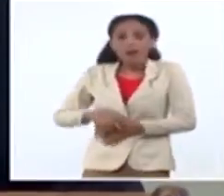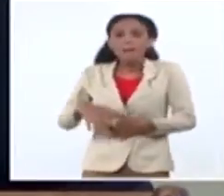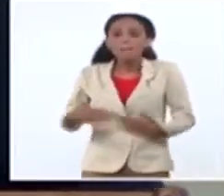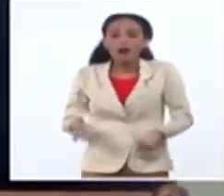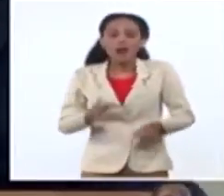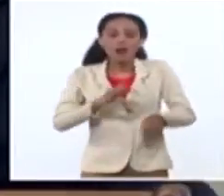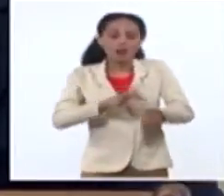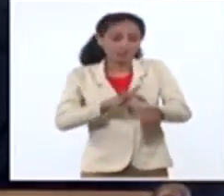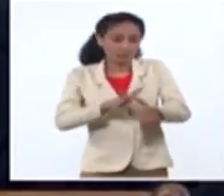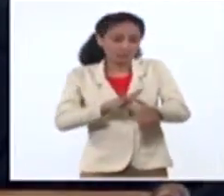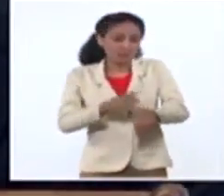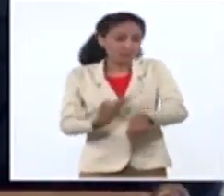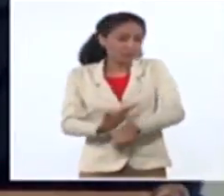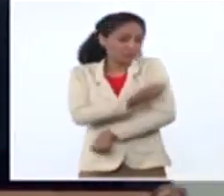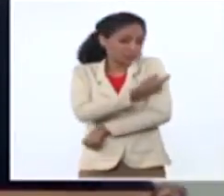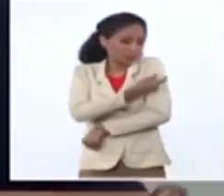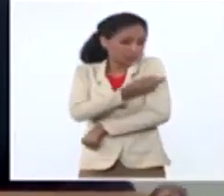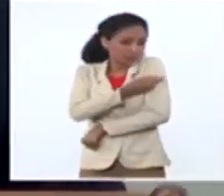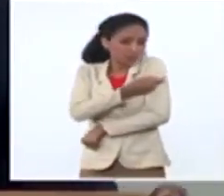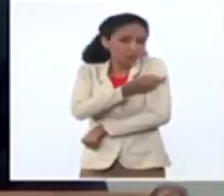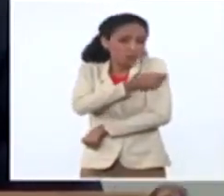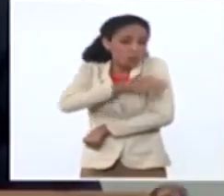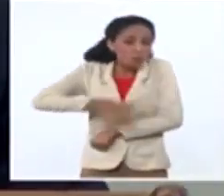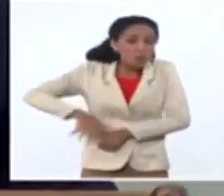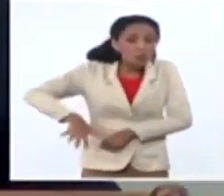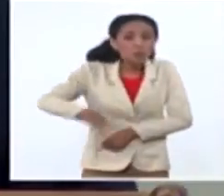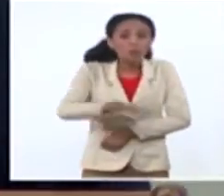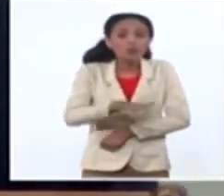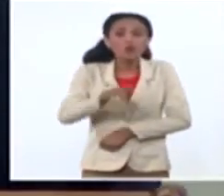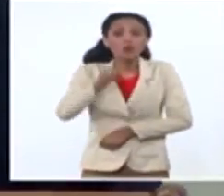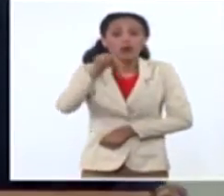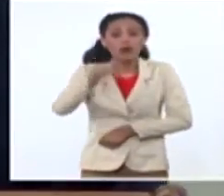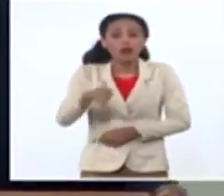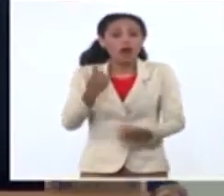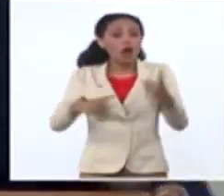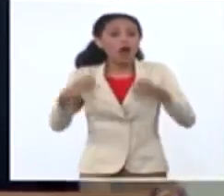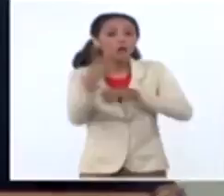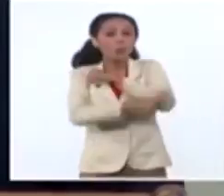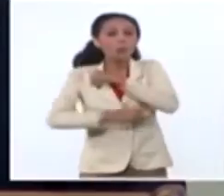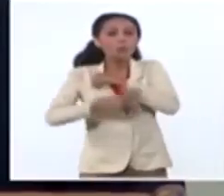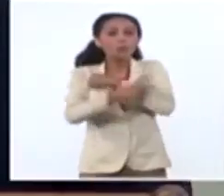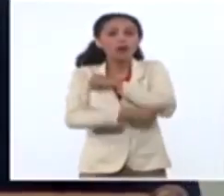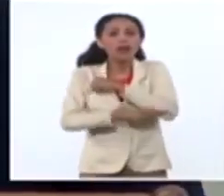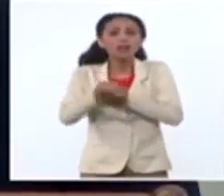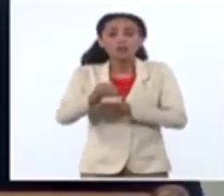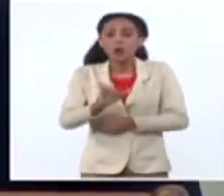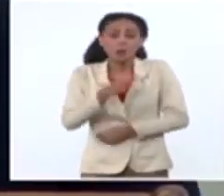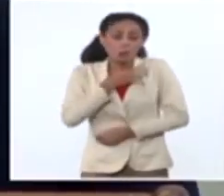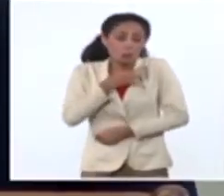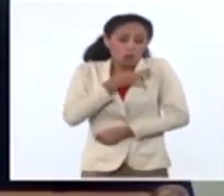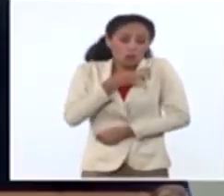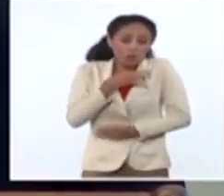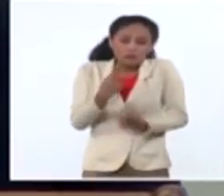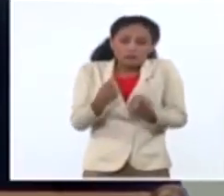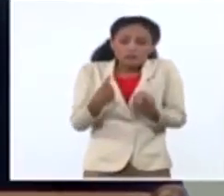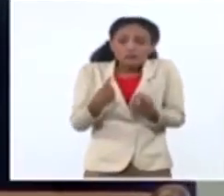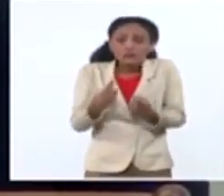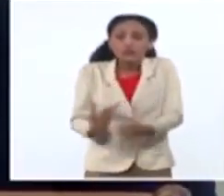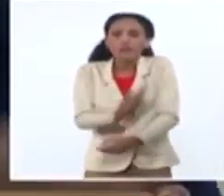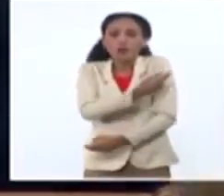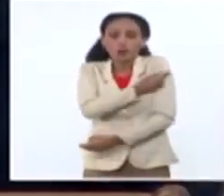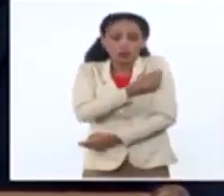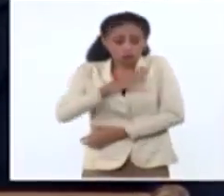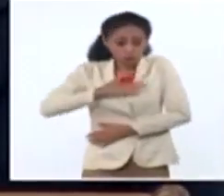inmunización de la población en algún país altamente necesitado de